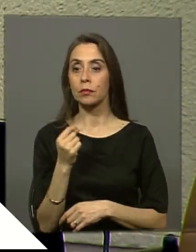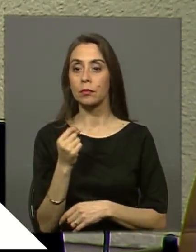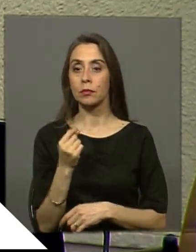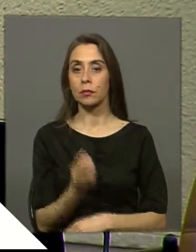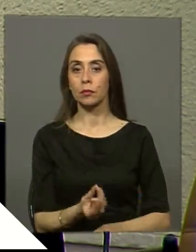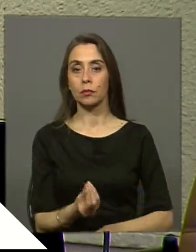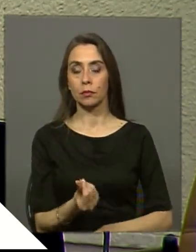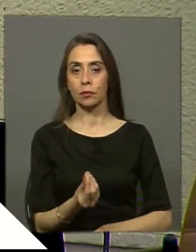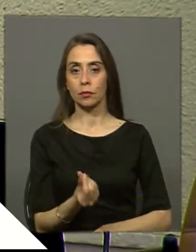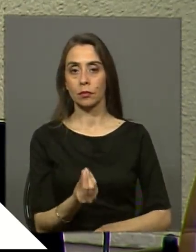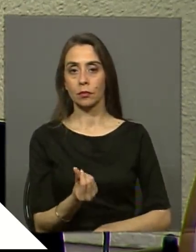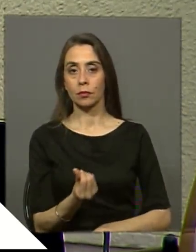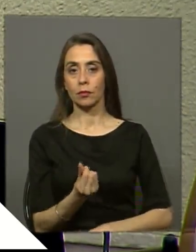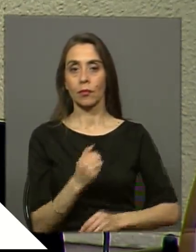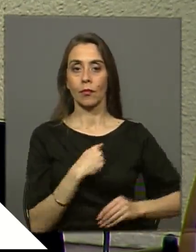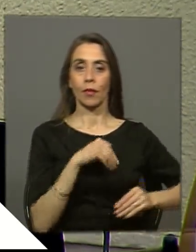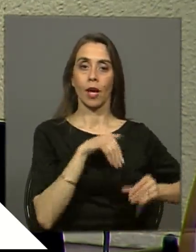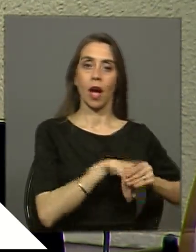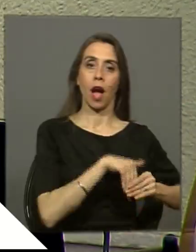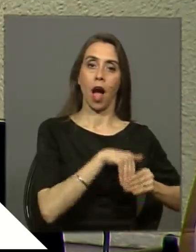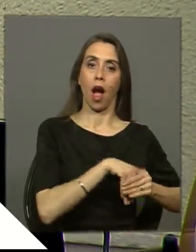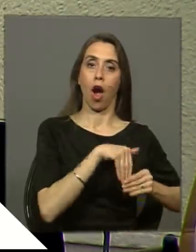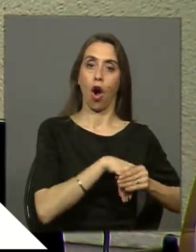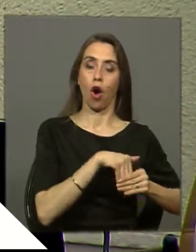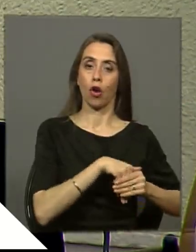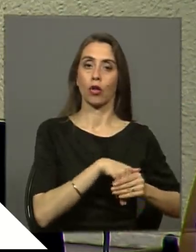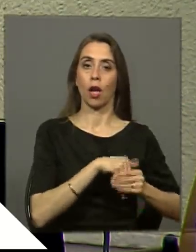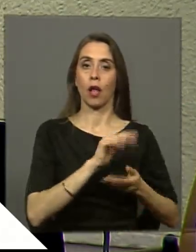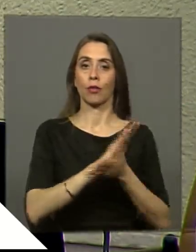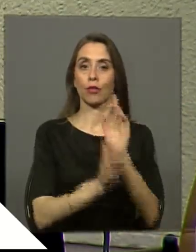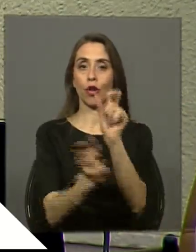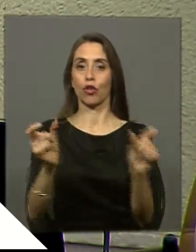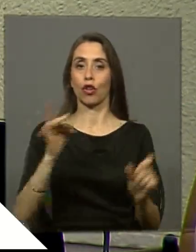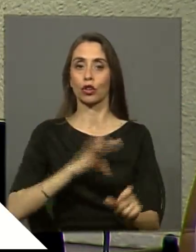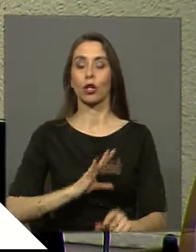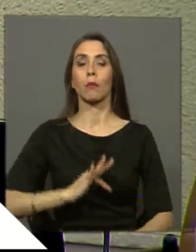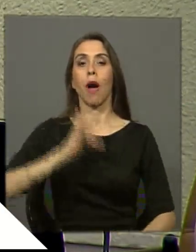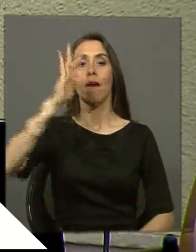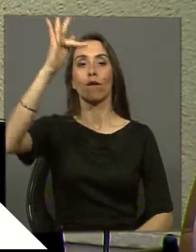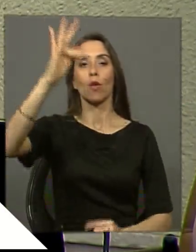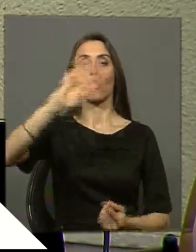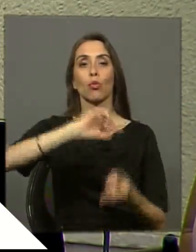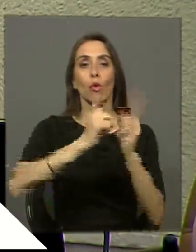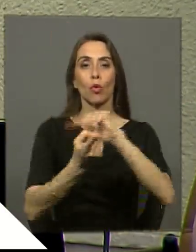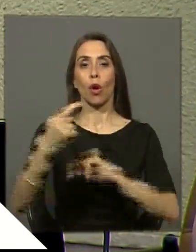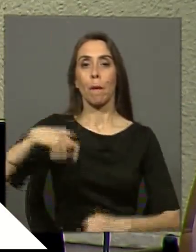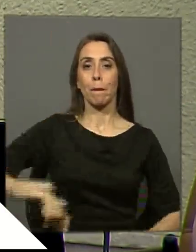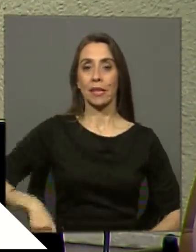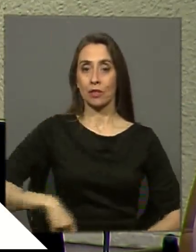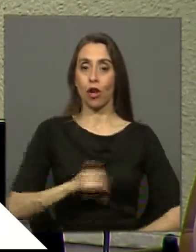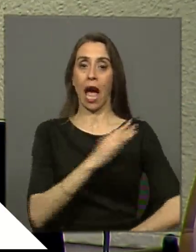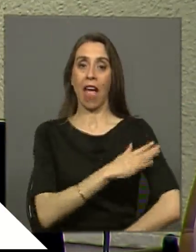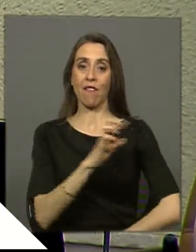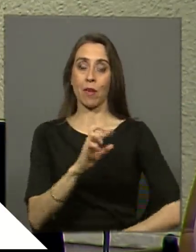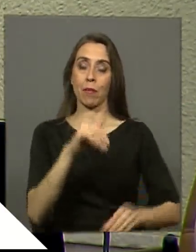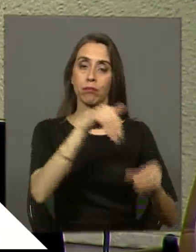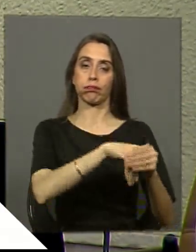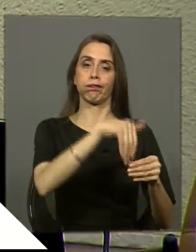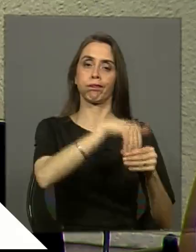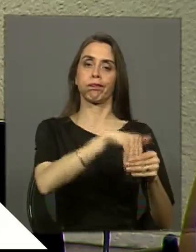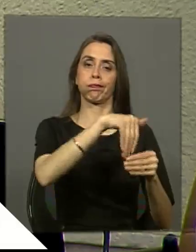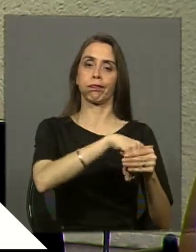el dinero ahorrado por los chilenos para sus pensiones pueda ser invertido en Chile